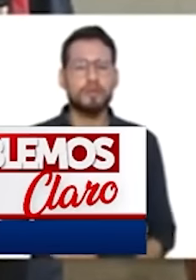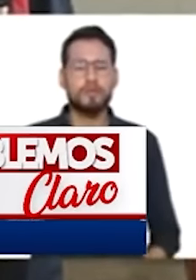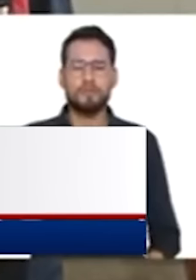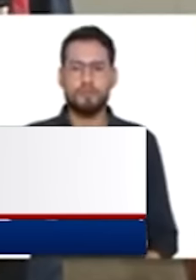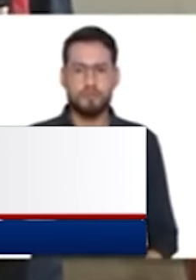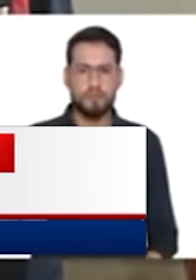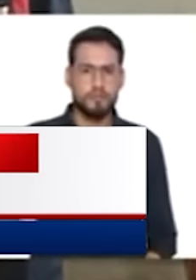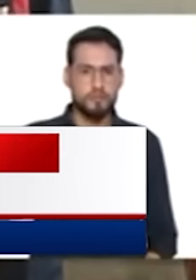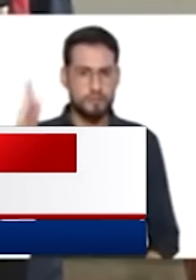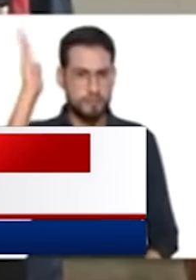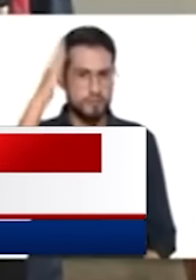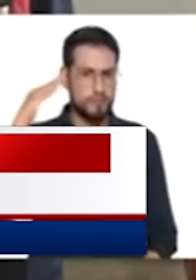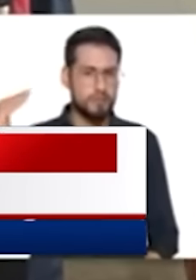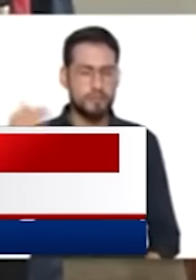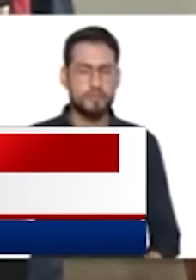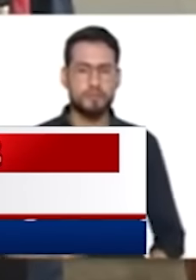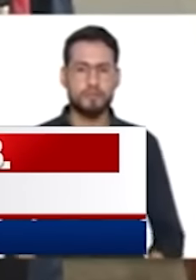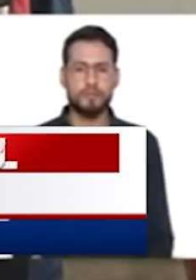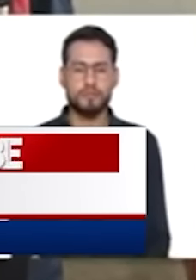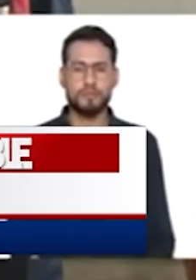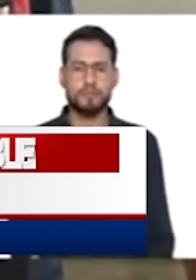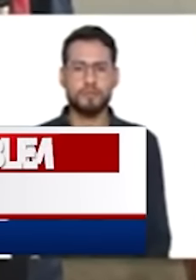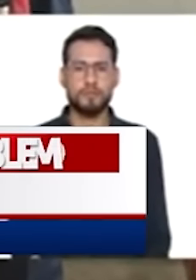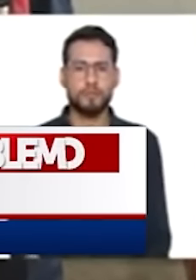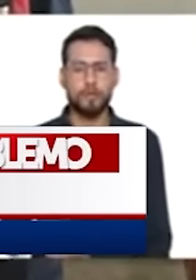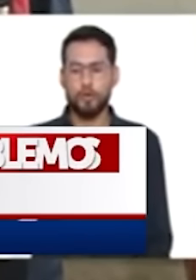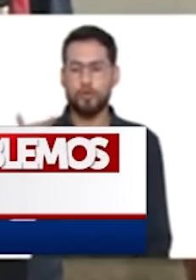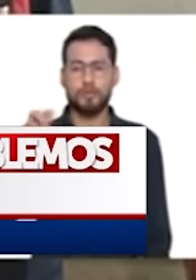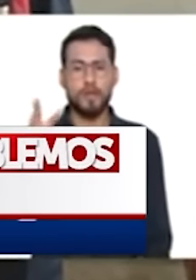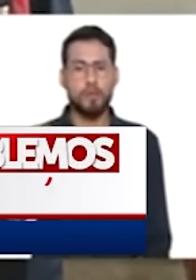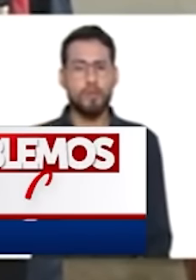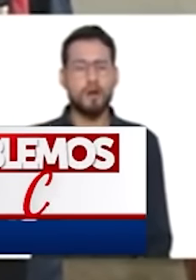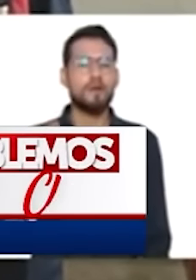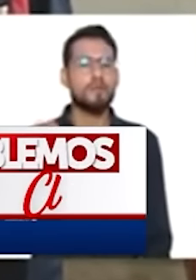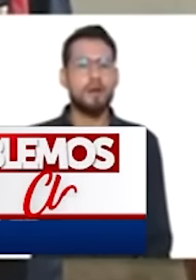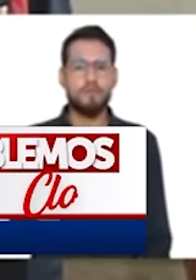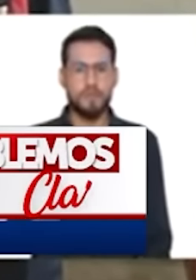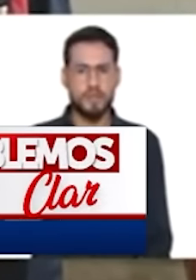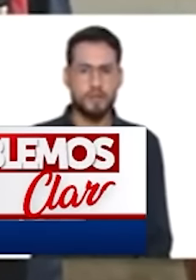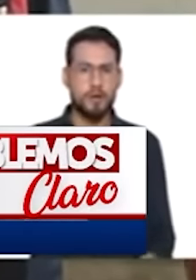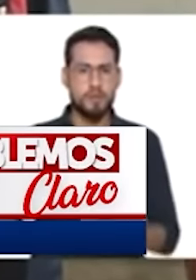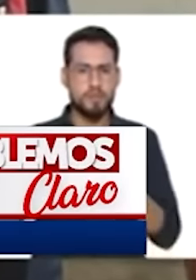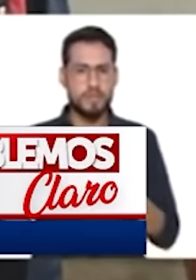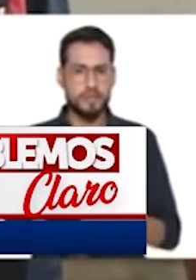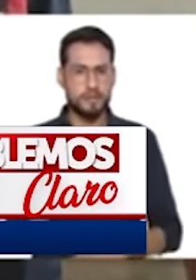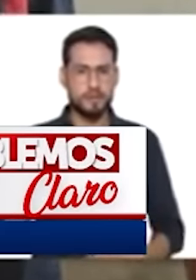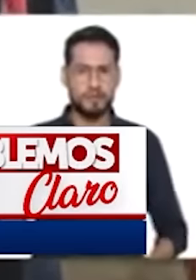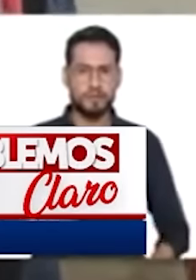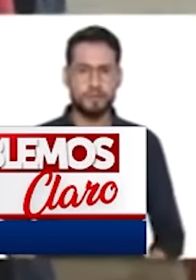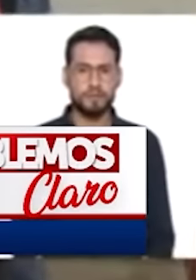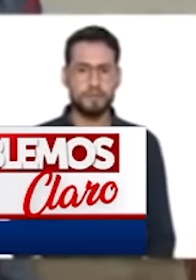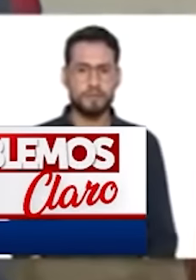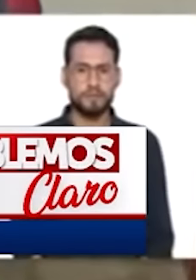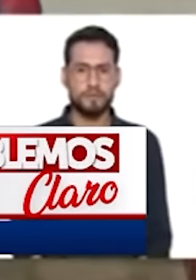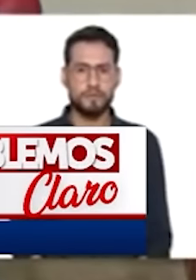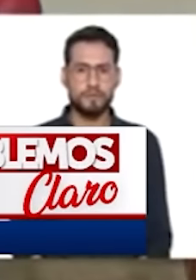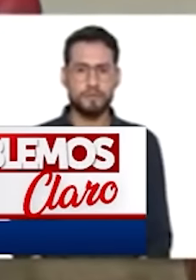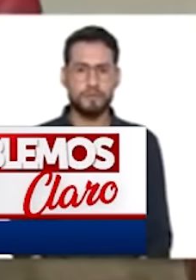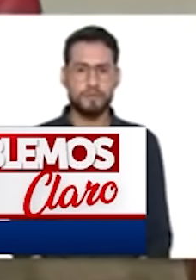dilia poolo arte segarra presidenta de la República Gustavo Lino Adrian olaya presidente del Consejo de